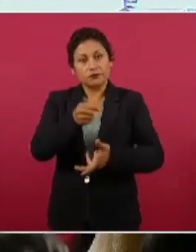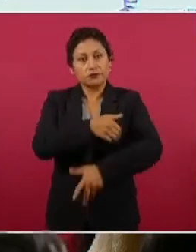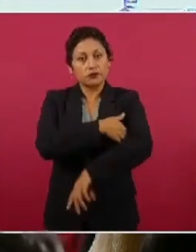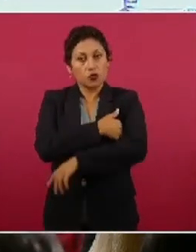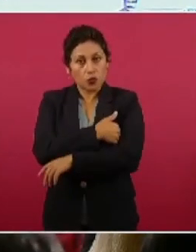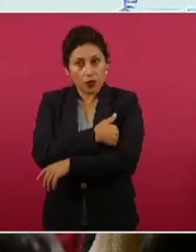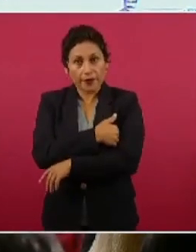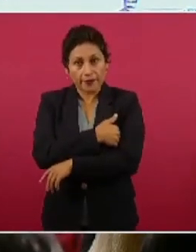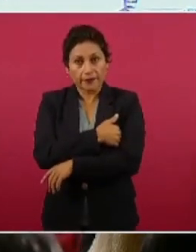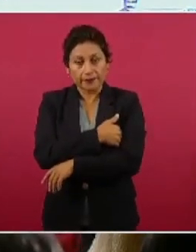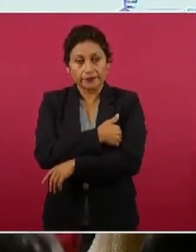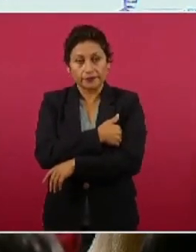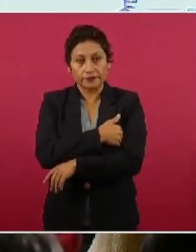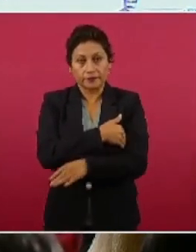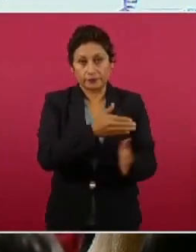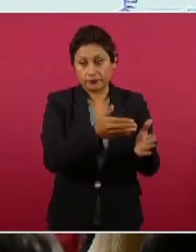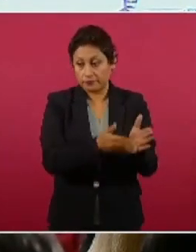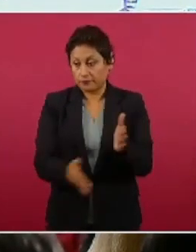hasta el 30 de junio.